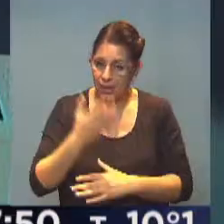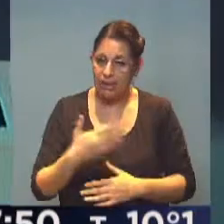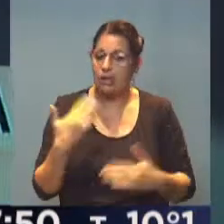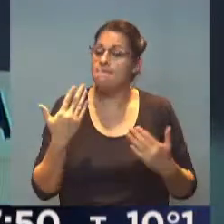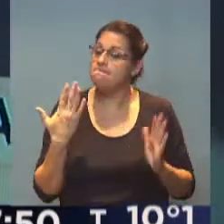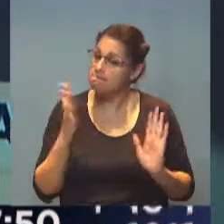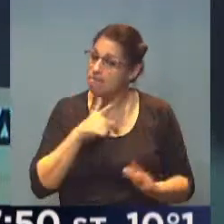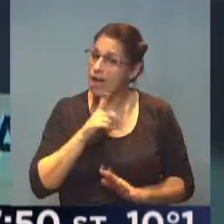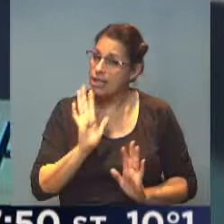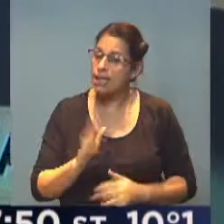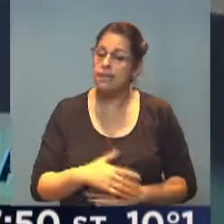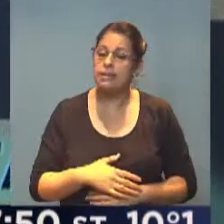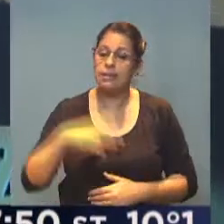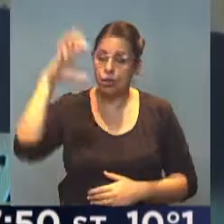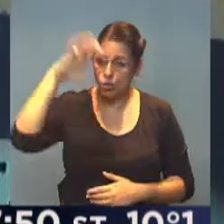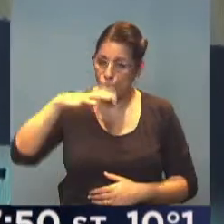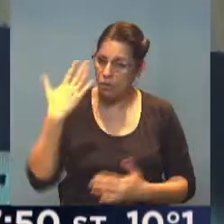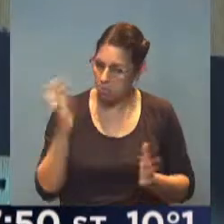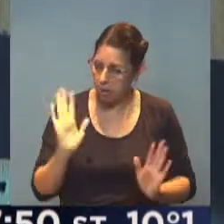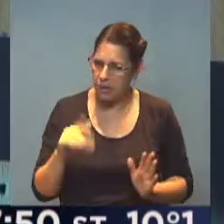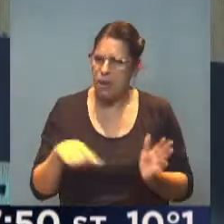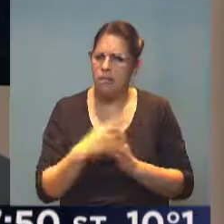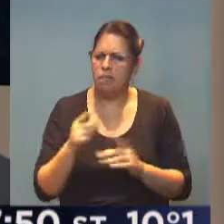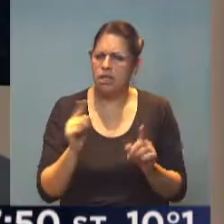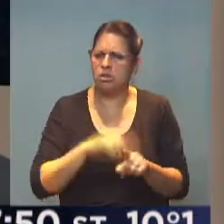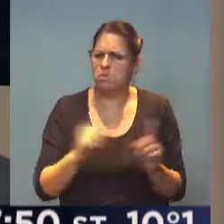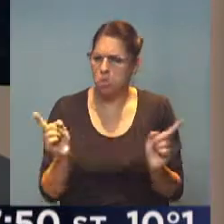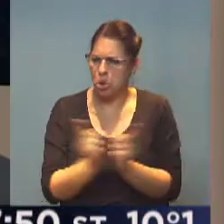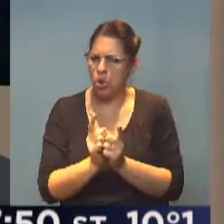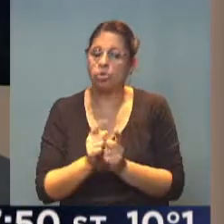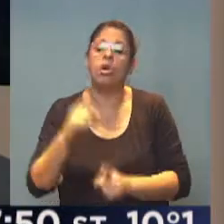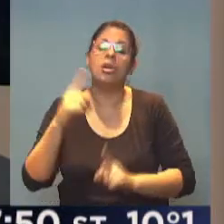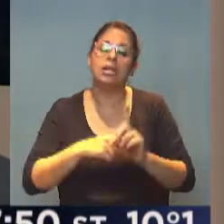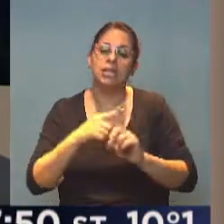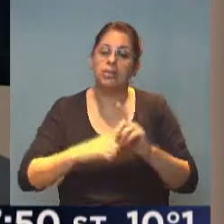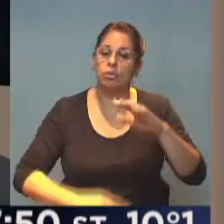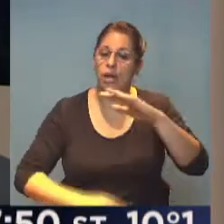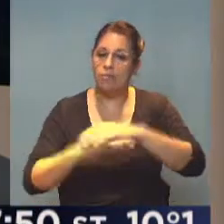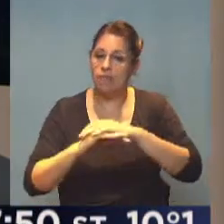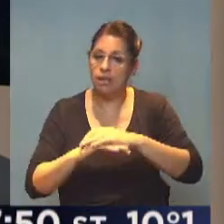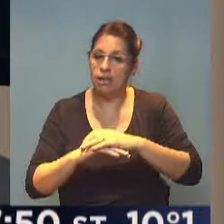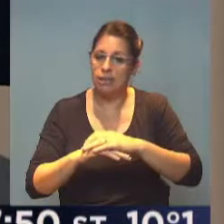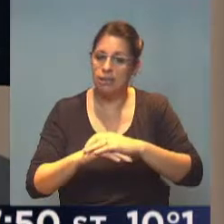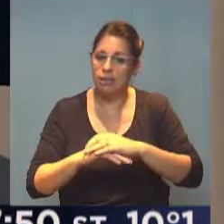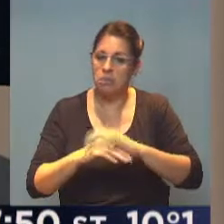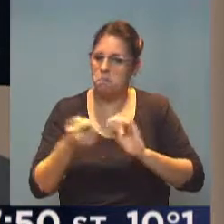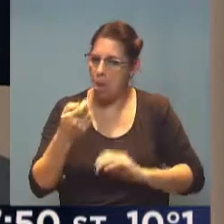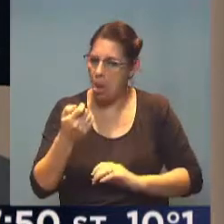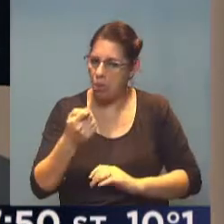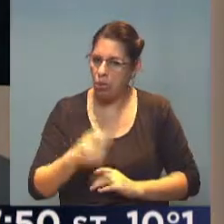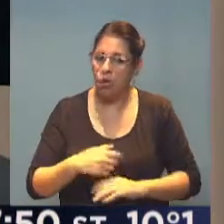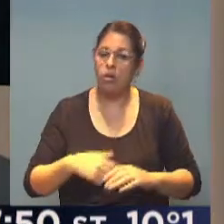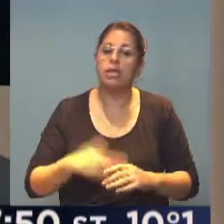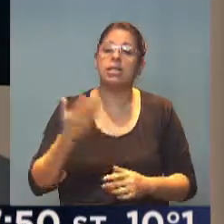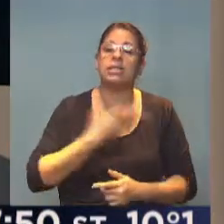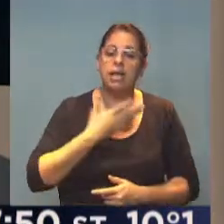podría producirse algo de lluvia, pero muy aisladito. Las temperaturas máximas tampoco son muy altas, las más altas Santa